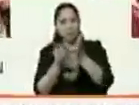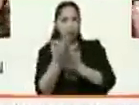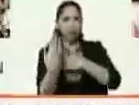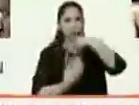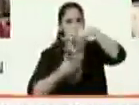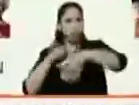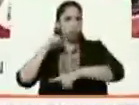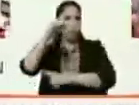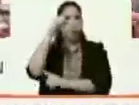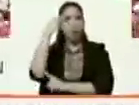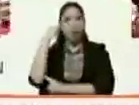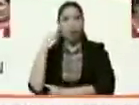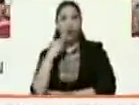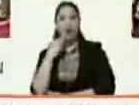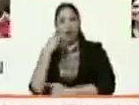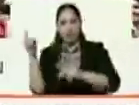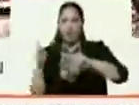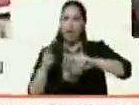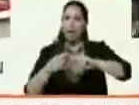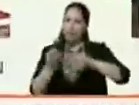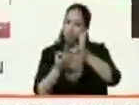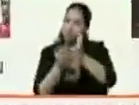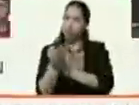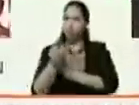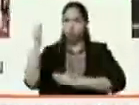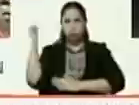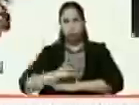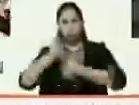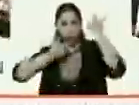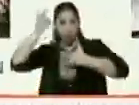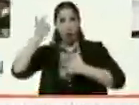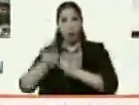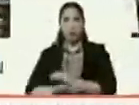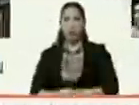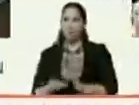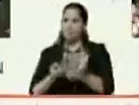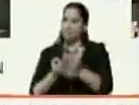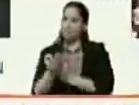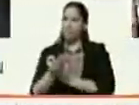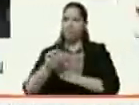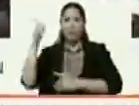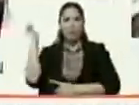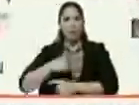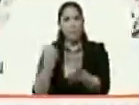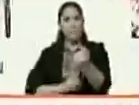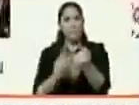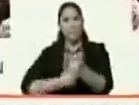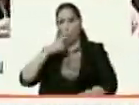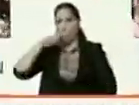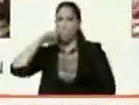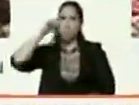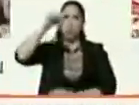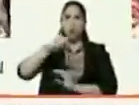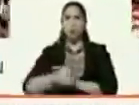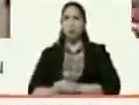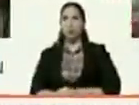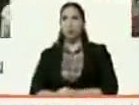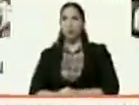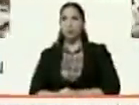Revolución Bolivariana, al Táchira leal al comandante Hugo Chávez, leal al hermano presidente Nicolás Maduro.